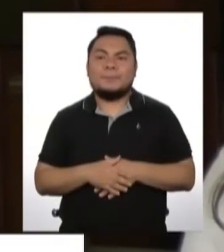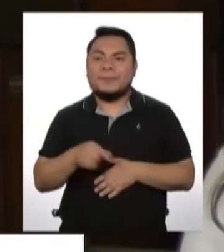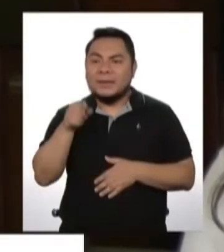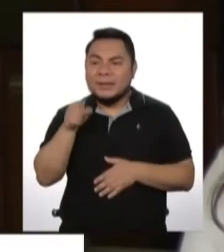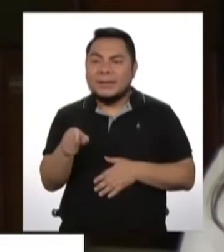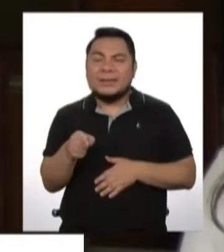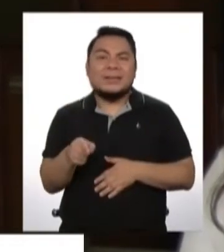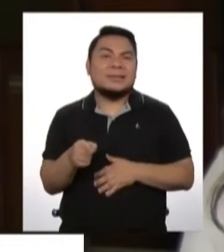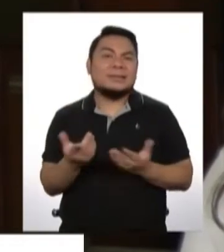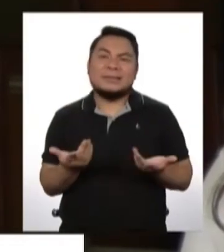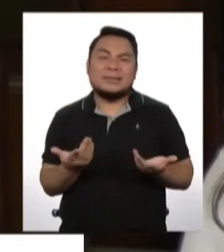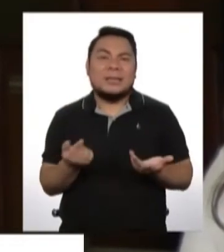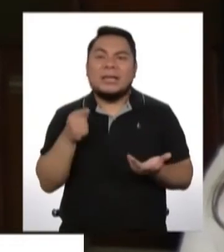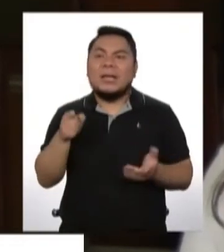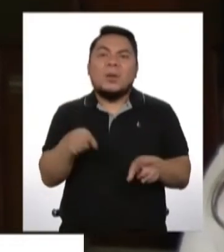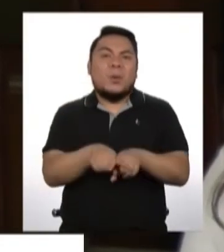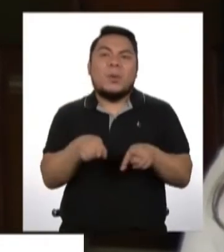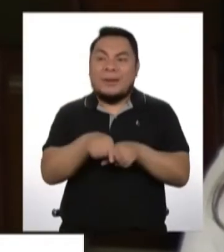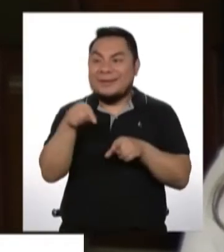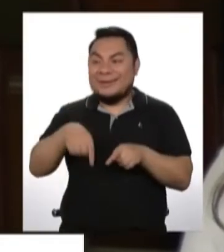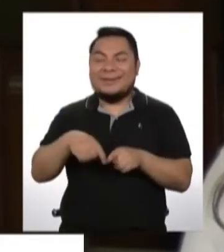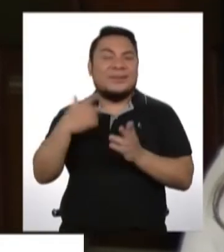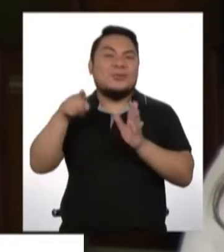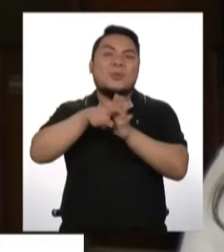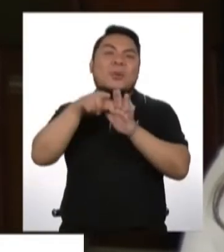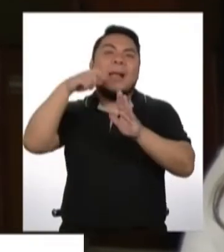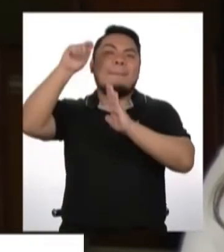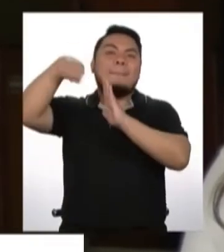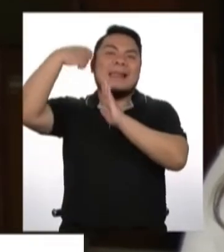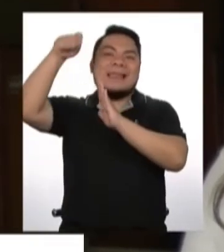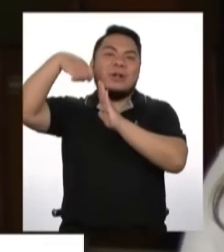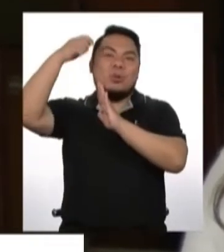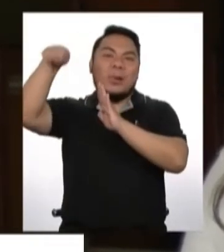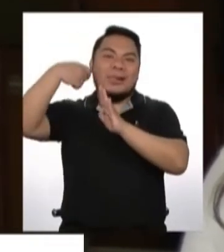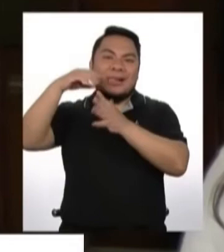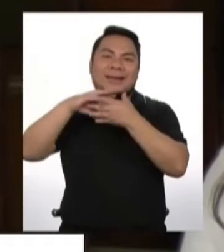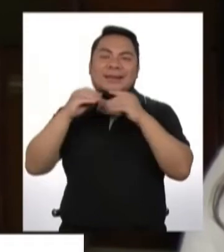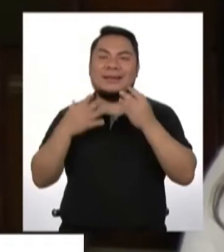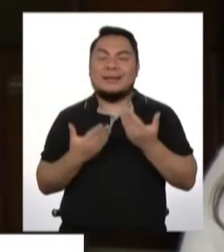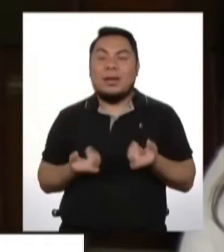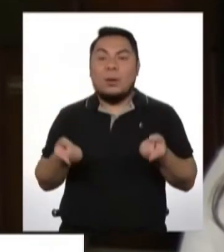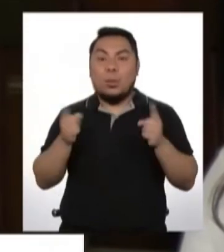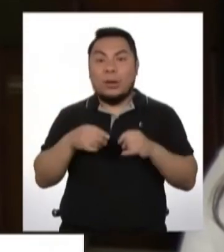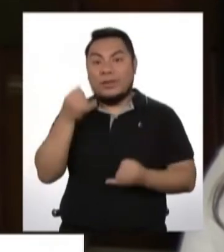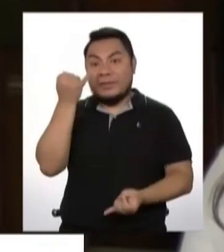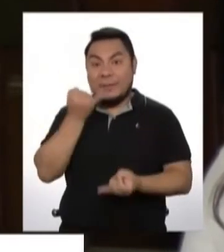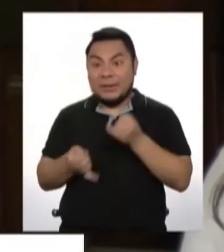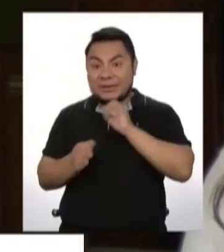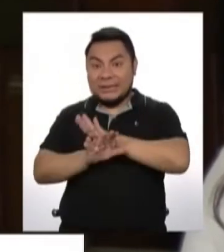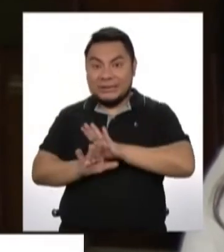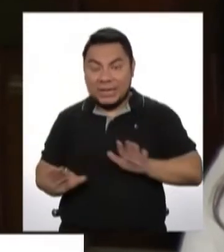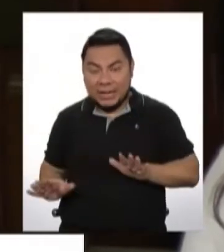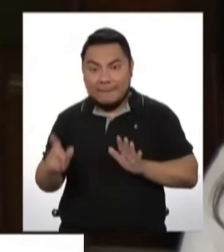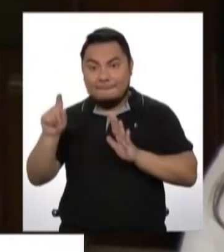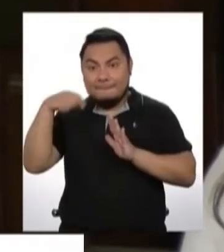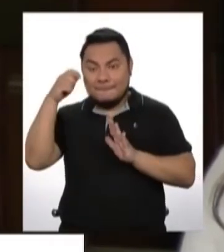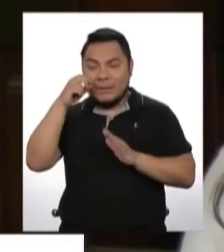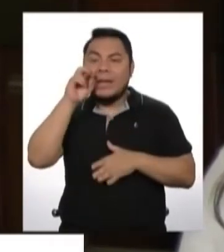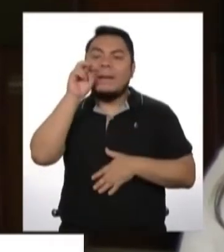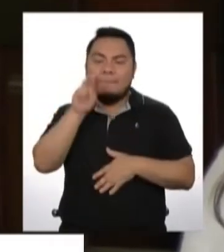una película en progreso. Cuando termine la película podremos ya con todas las cifras evaluar